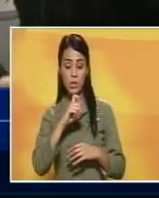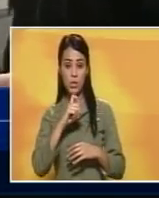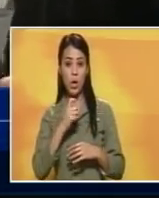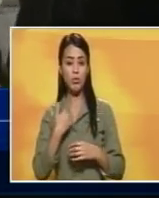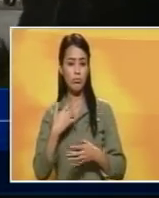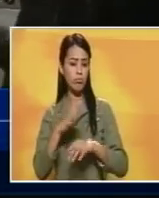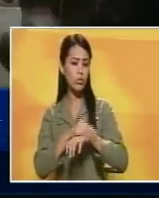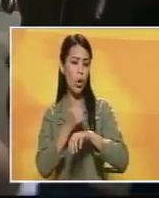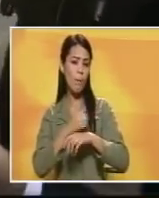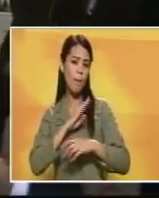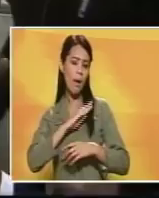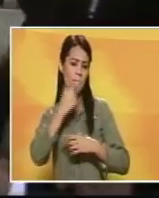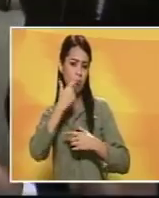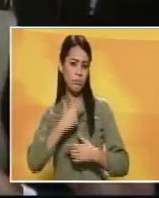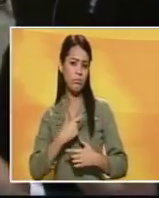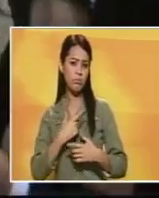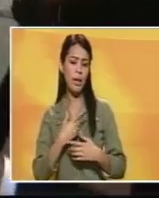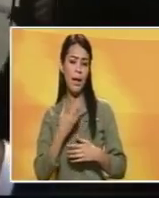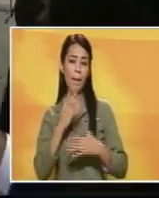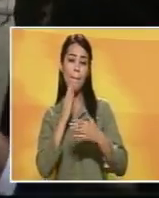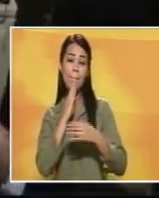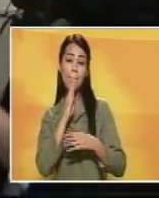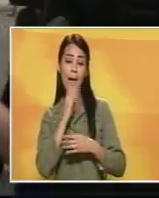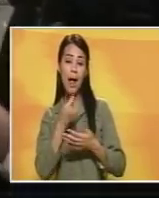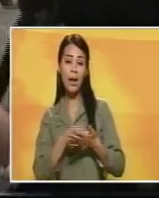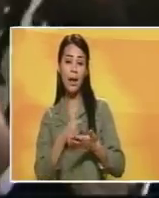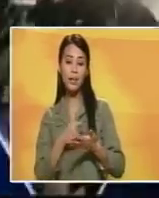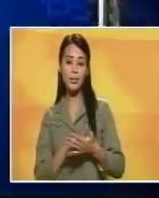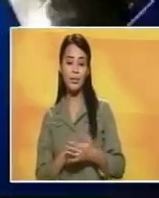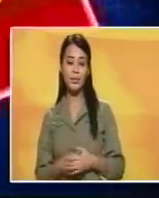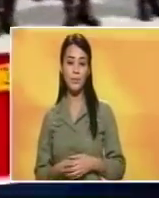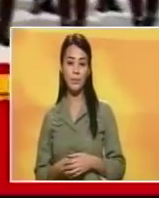declarado culpable de fraude bancario y conspiración.